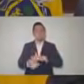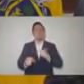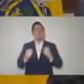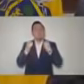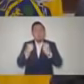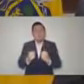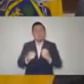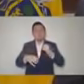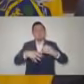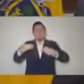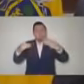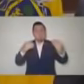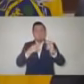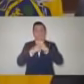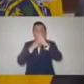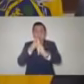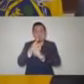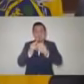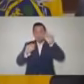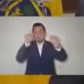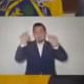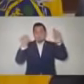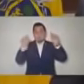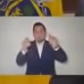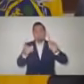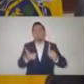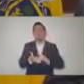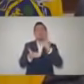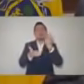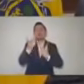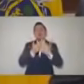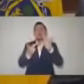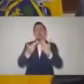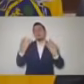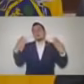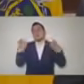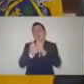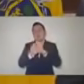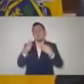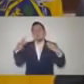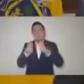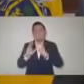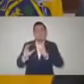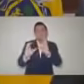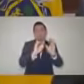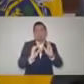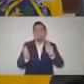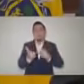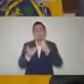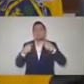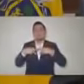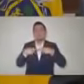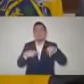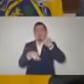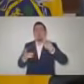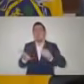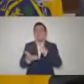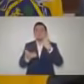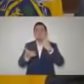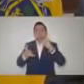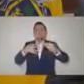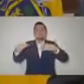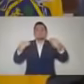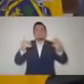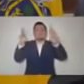varios países enfrentan rebrotes que los han obligado a tomar decisiones para cuidar a su gente hoy vemos nuevas medidas de confinamiento